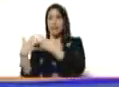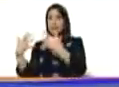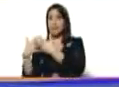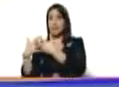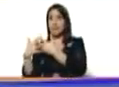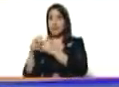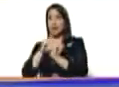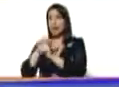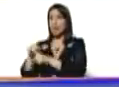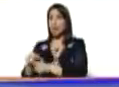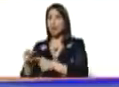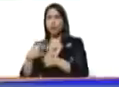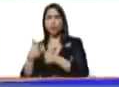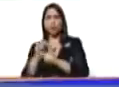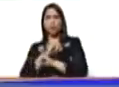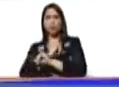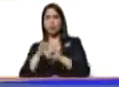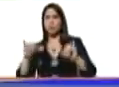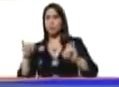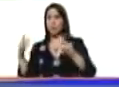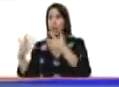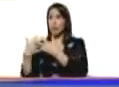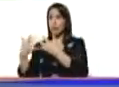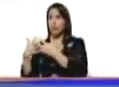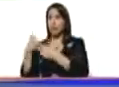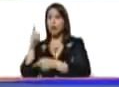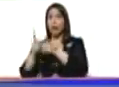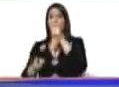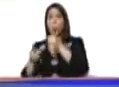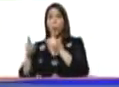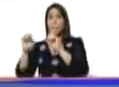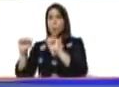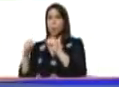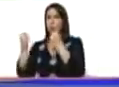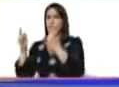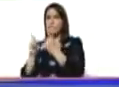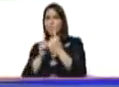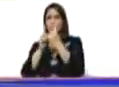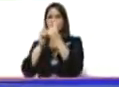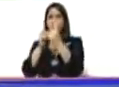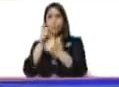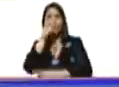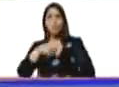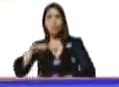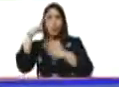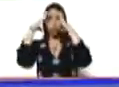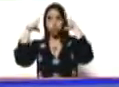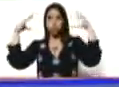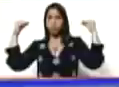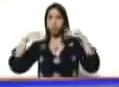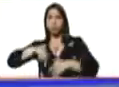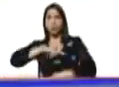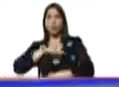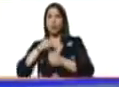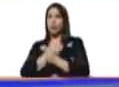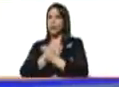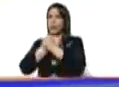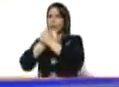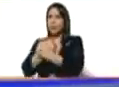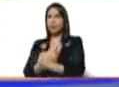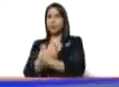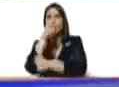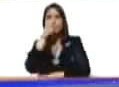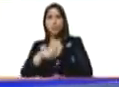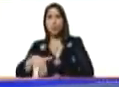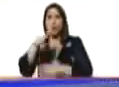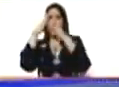aquella guerra, aún con bloqueo y persecución, el pueblo vietnamita, nuestro querido y admirado pueblo